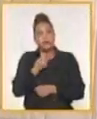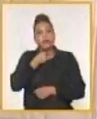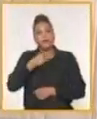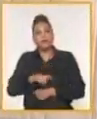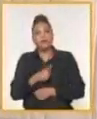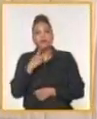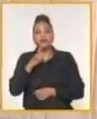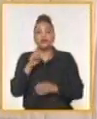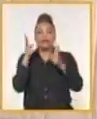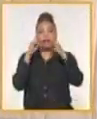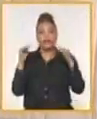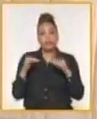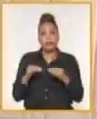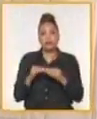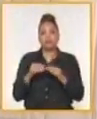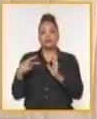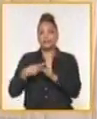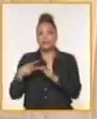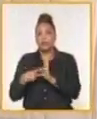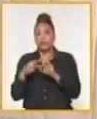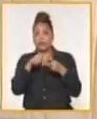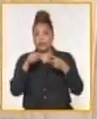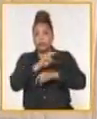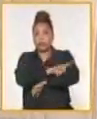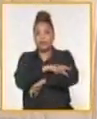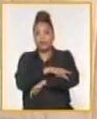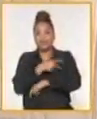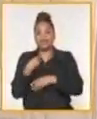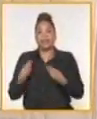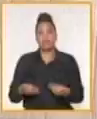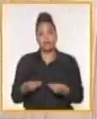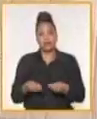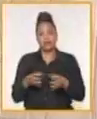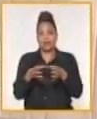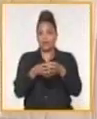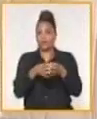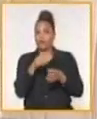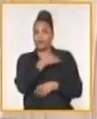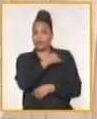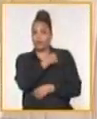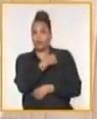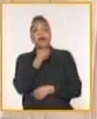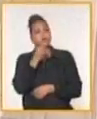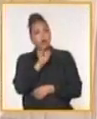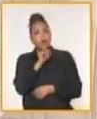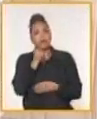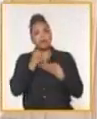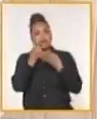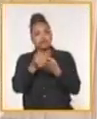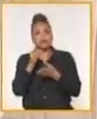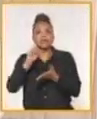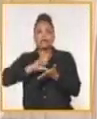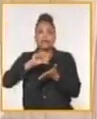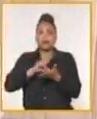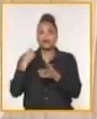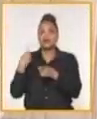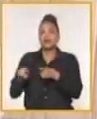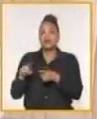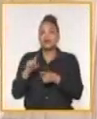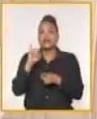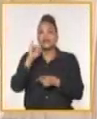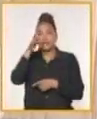Líbano, Siria, tienen una situación muy complicada, pero todavía quedan fuerzas que pueden apoyar a Irán. En el caso de Irak, igual. Y en los casos que tienen